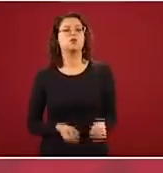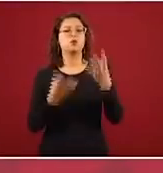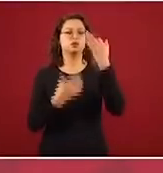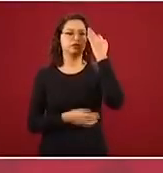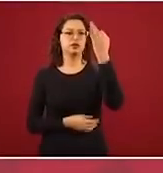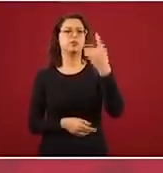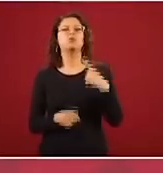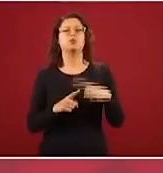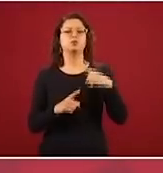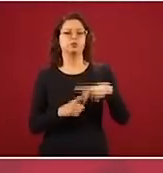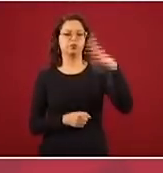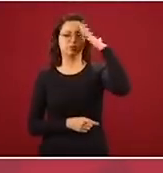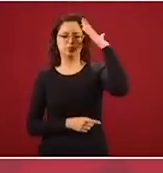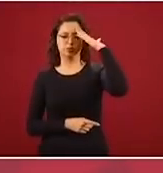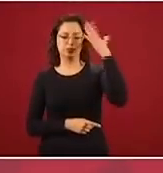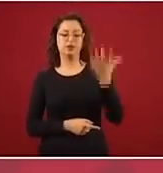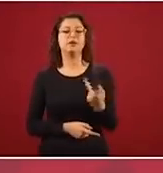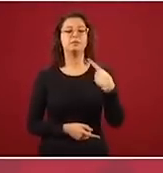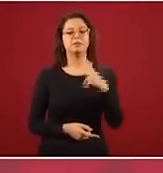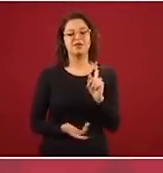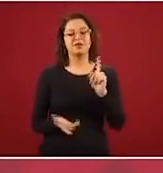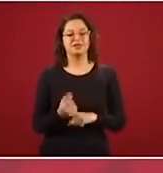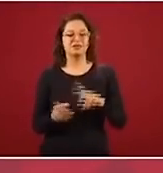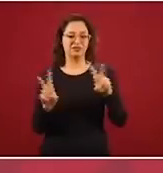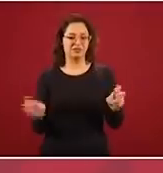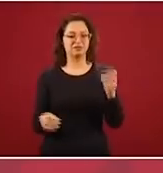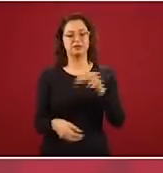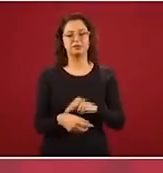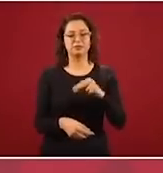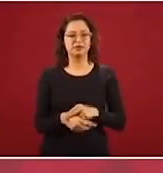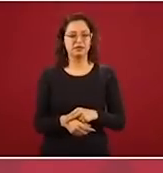lo que pasa que, hablando en términos médicos,